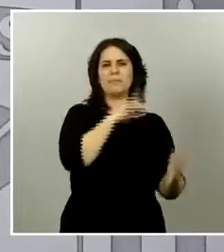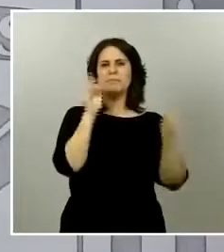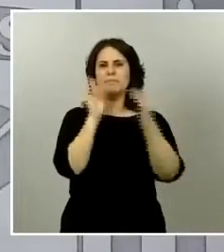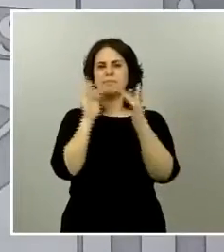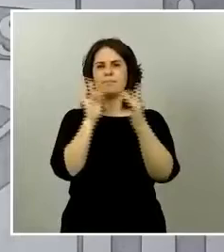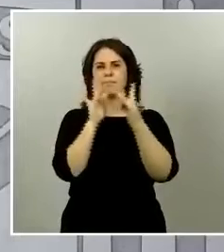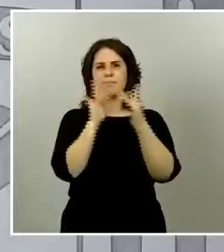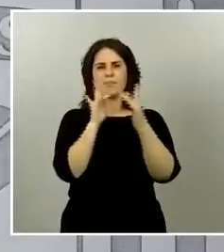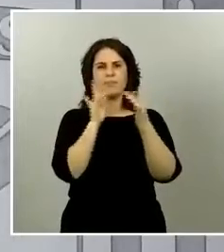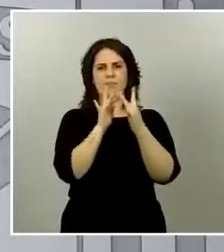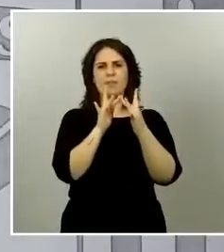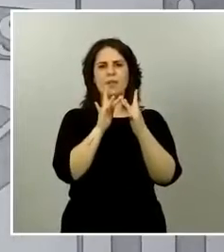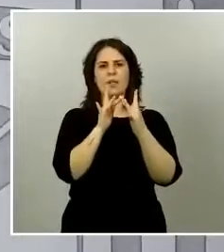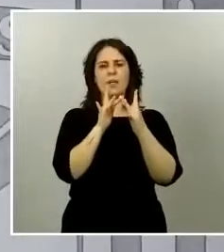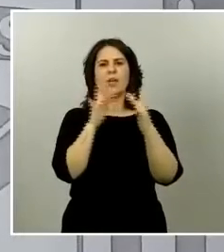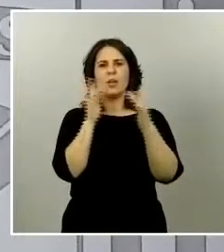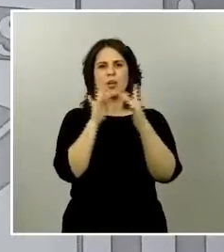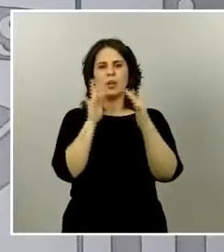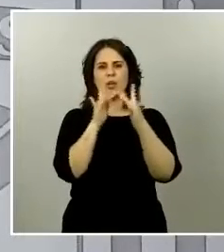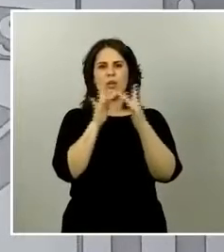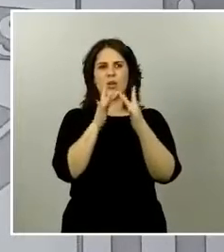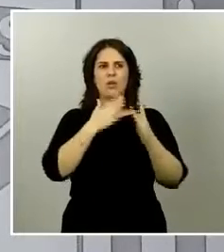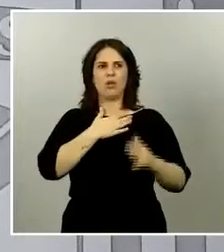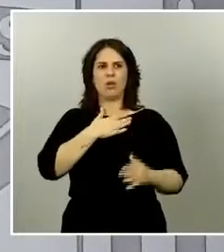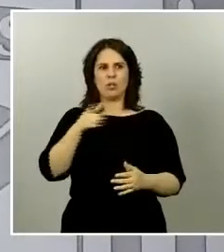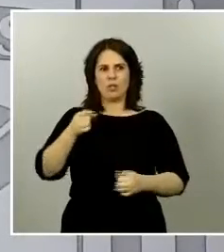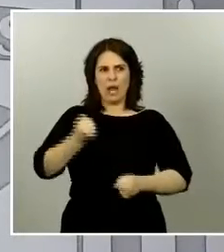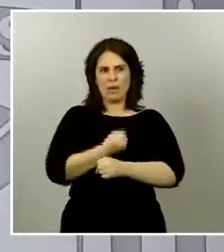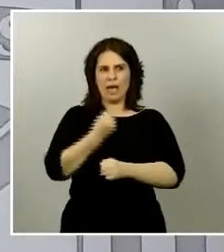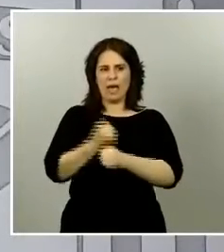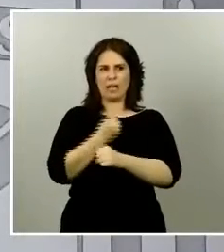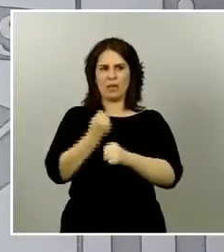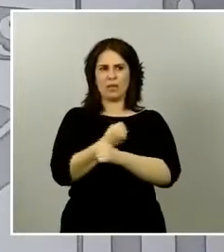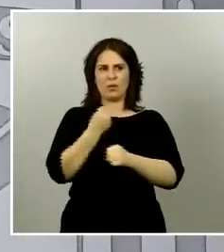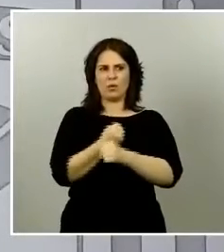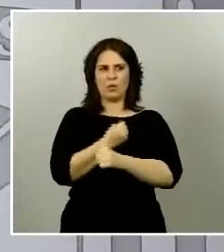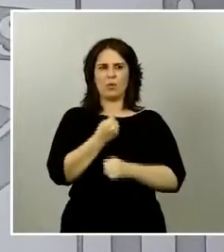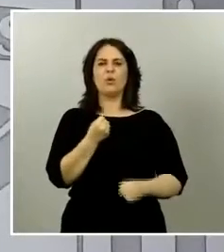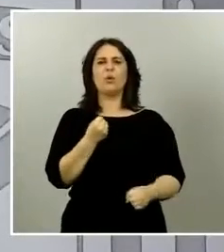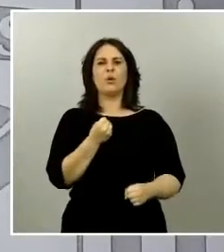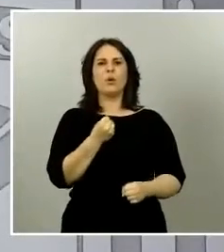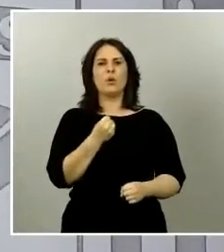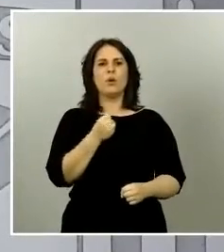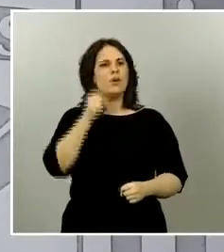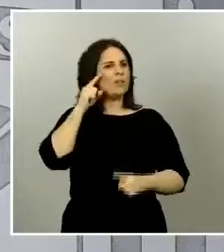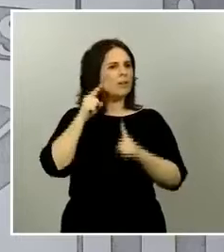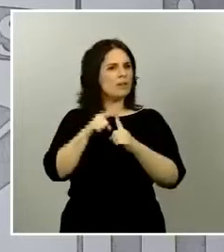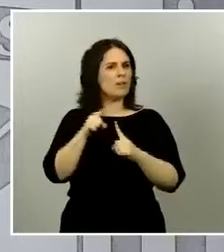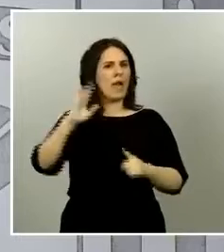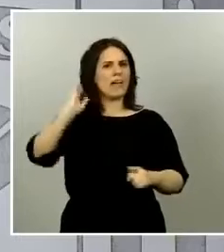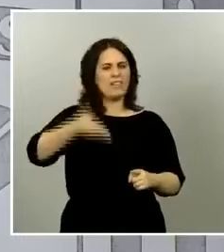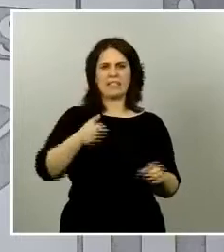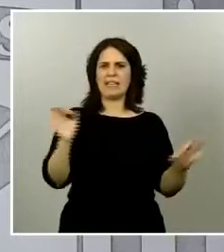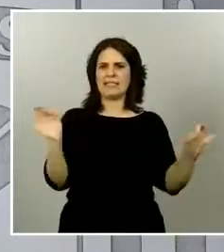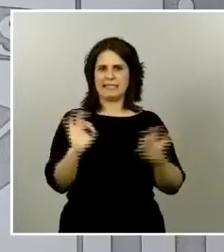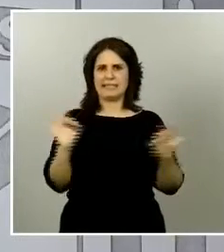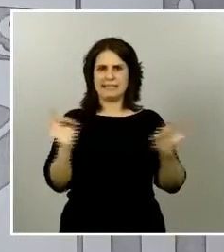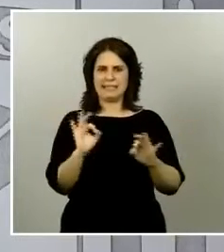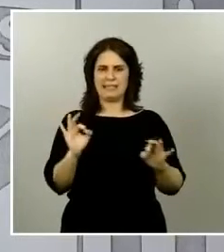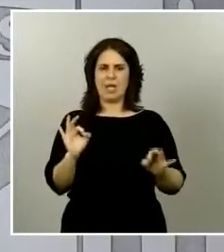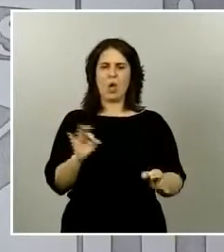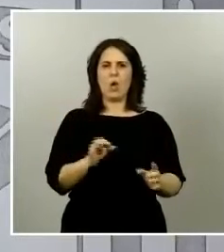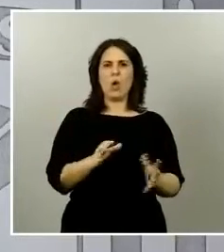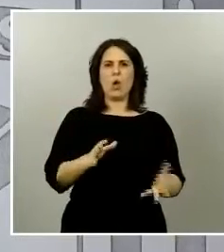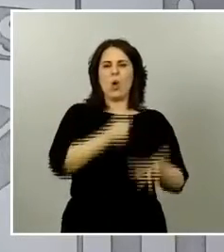el Ministerio de Economía está hablando con la CNMV y, por tanto, está trabajando en relación con esta cuestión para que no